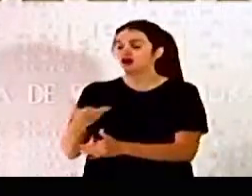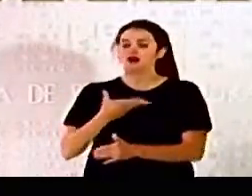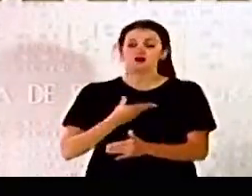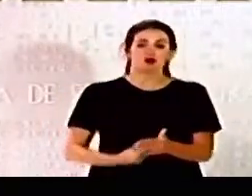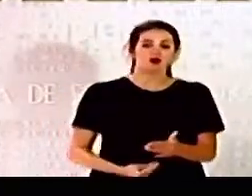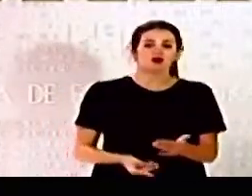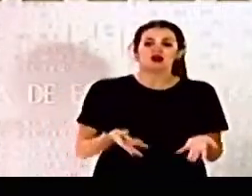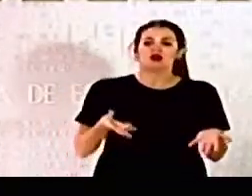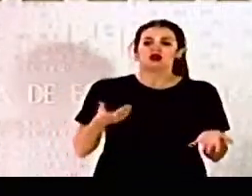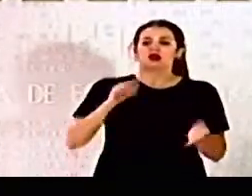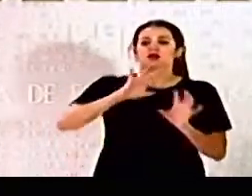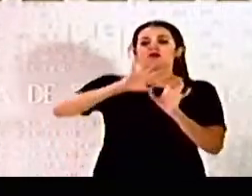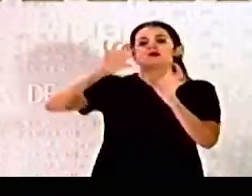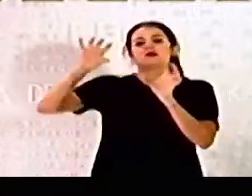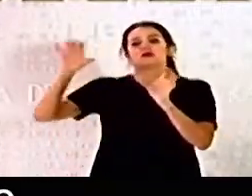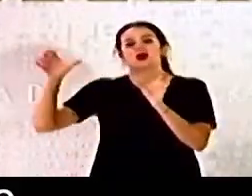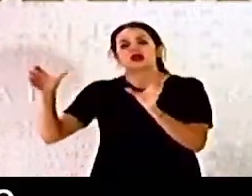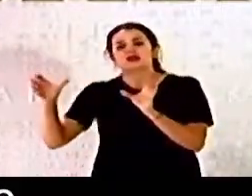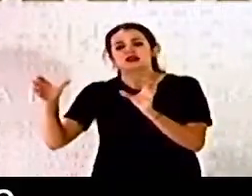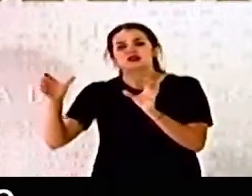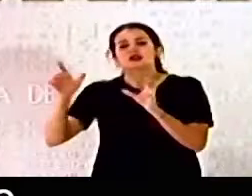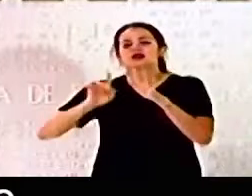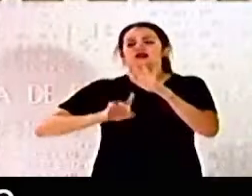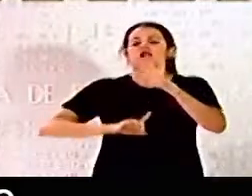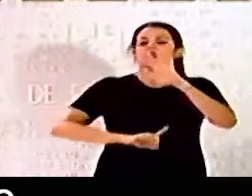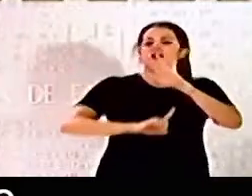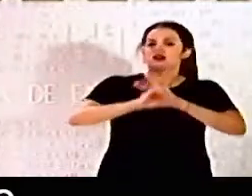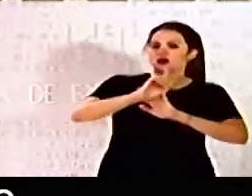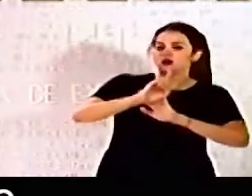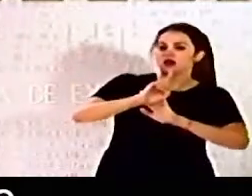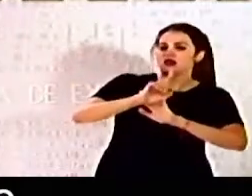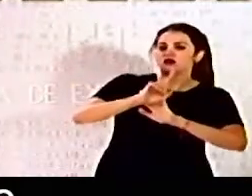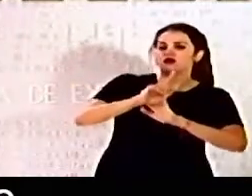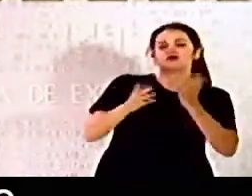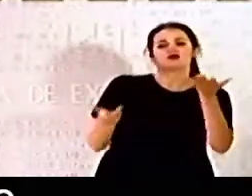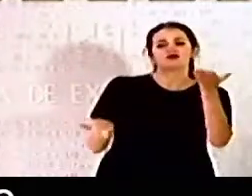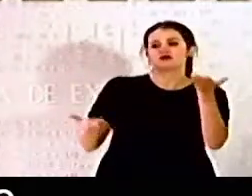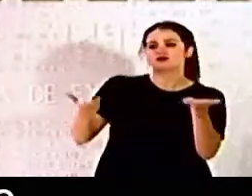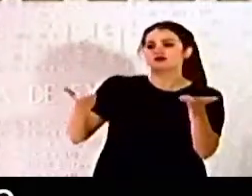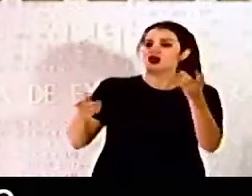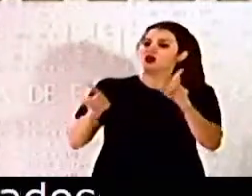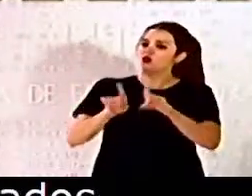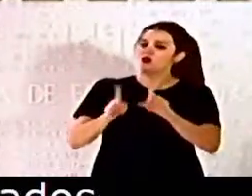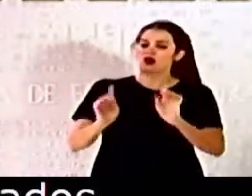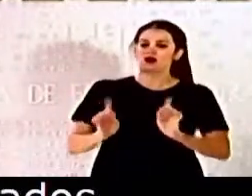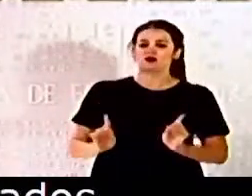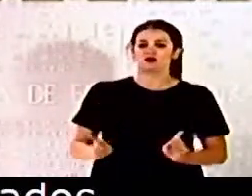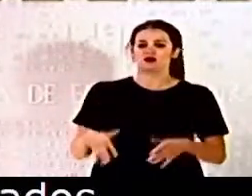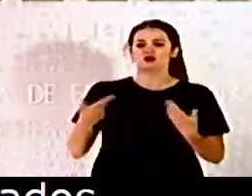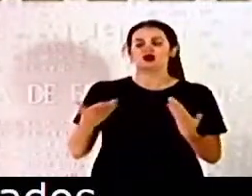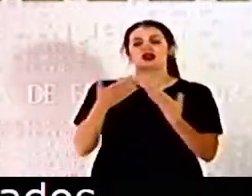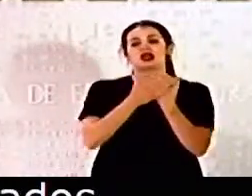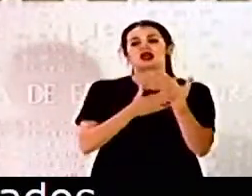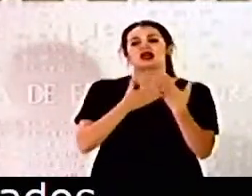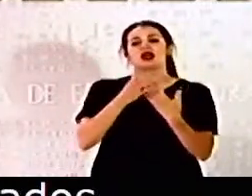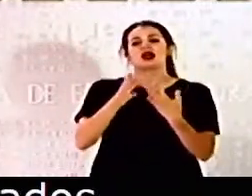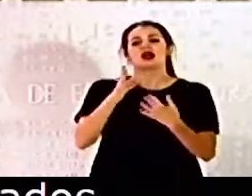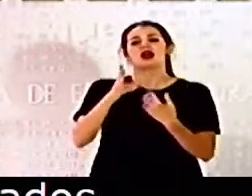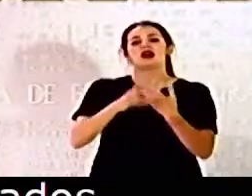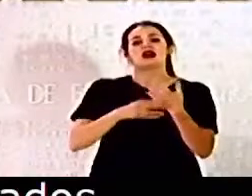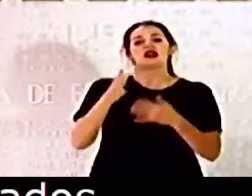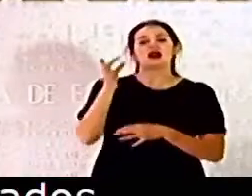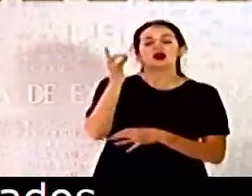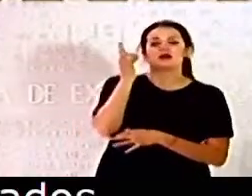los países denominados desarrollados. Y, por lo tanto, la ministra ha expresado el deseo del